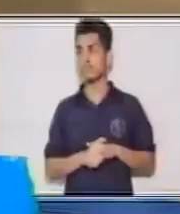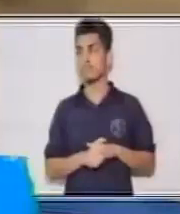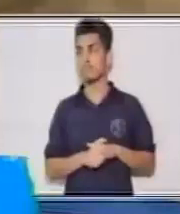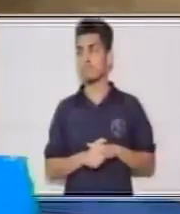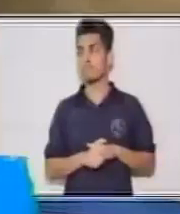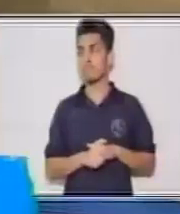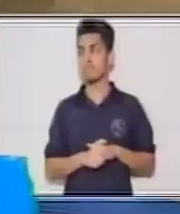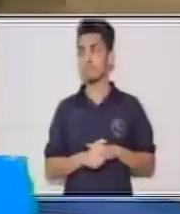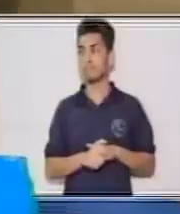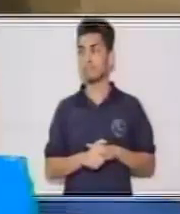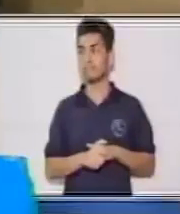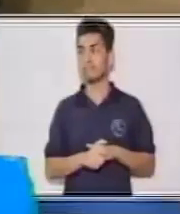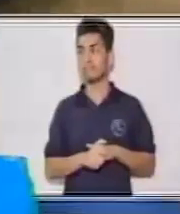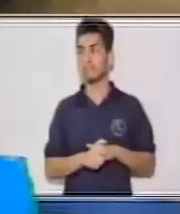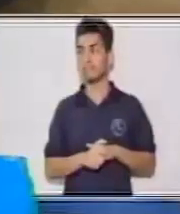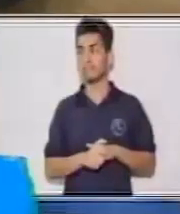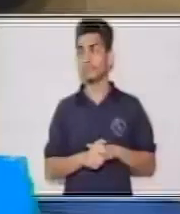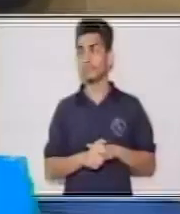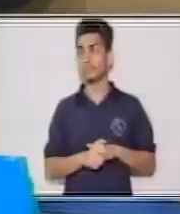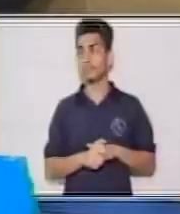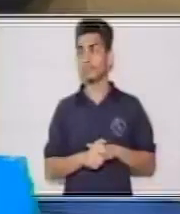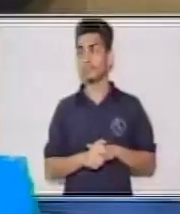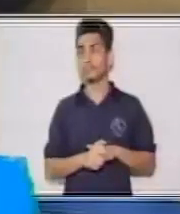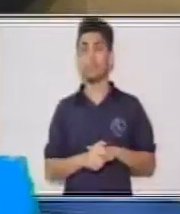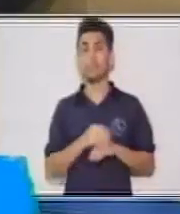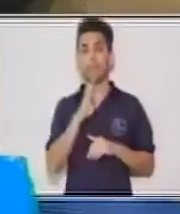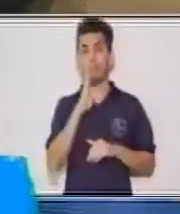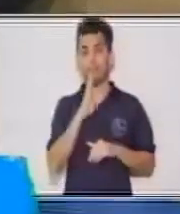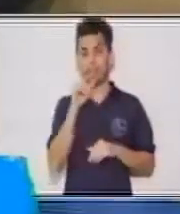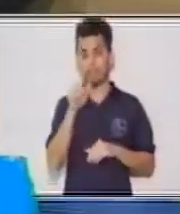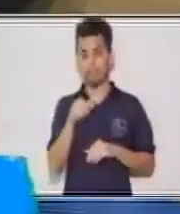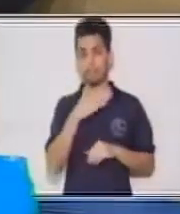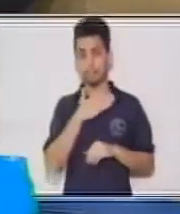dos, por lo tanto este punto se llama B.